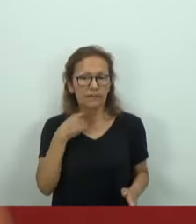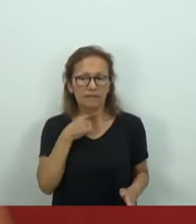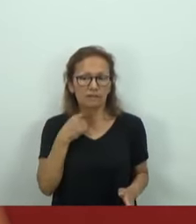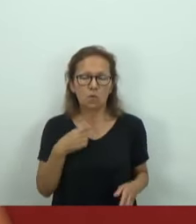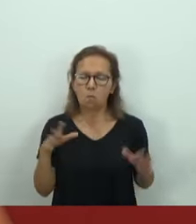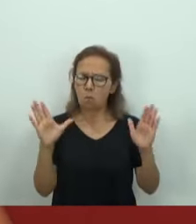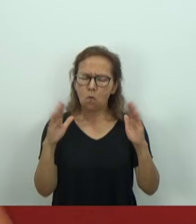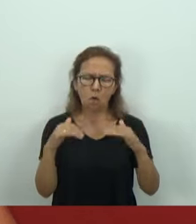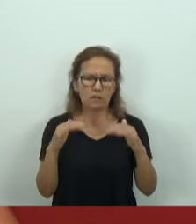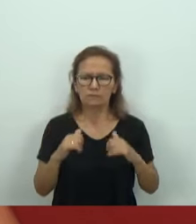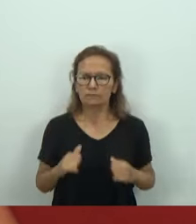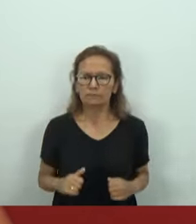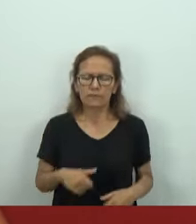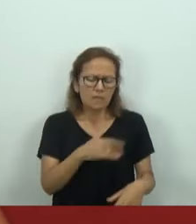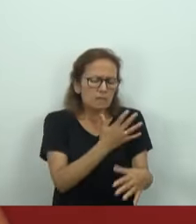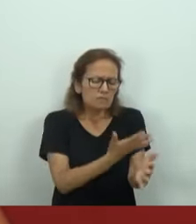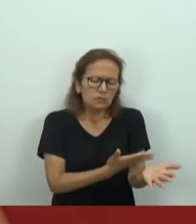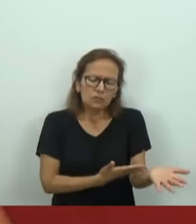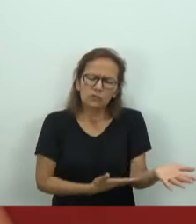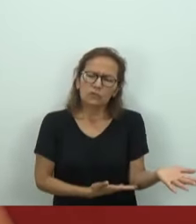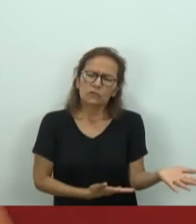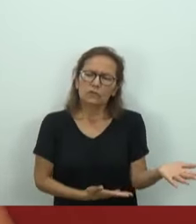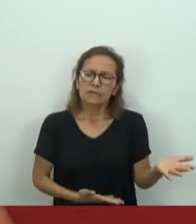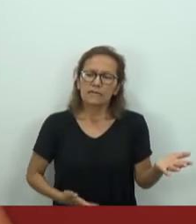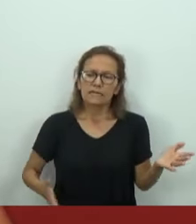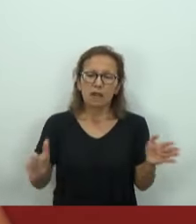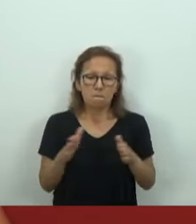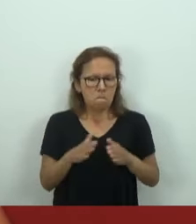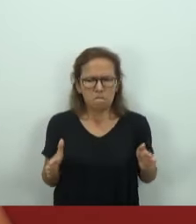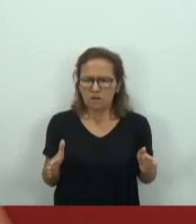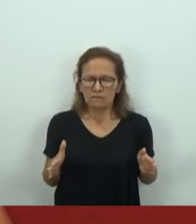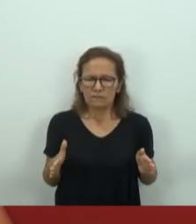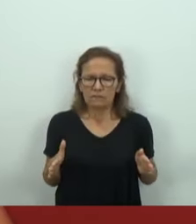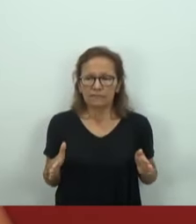Era, su sangre era absolutamente santa,